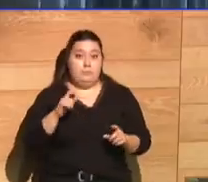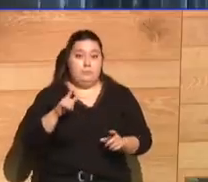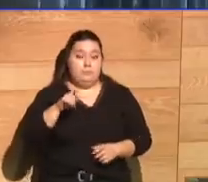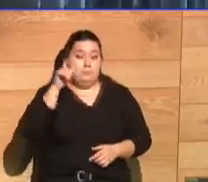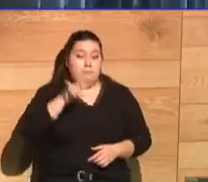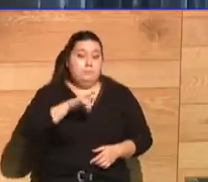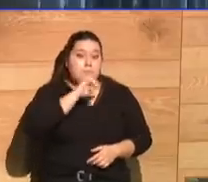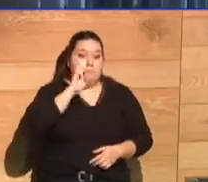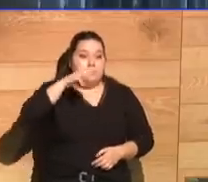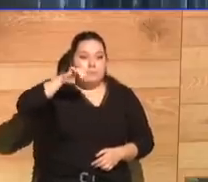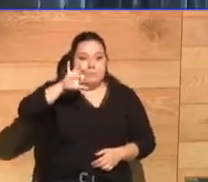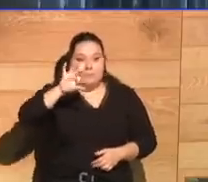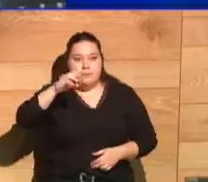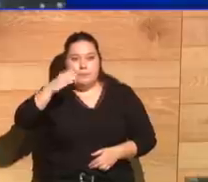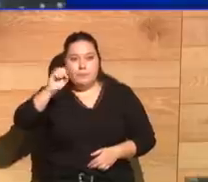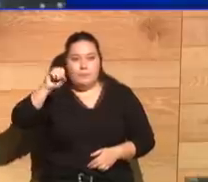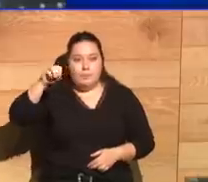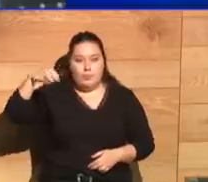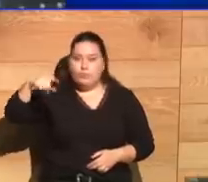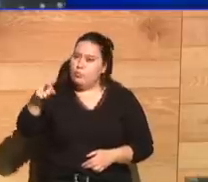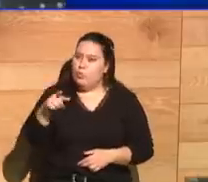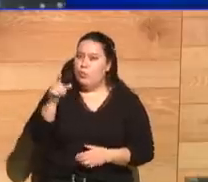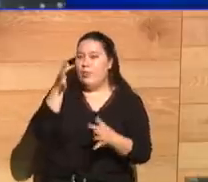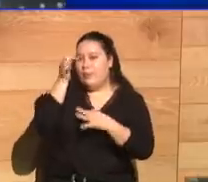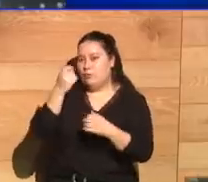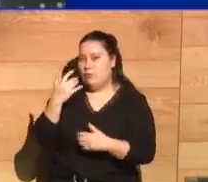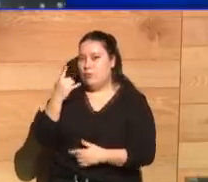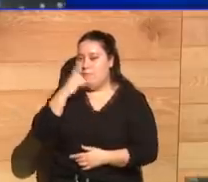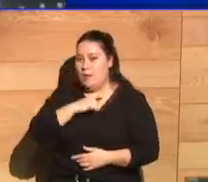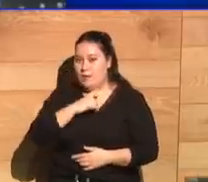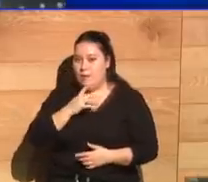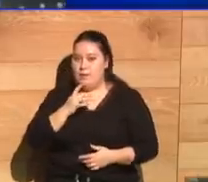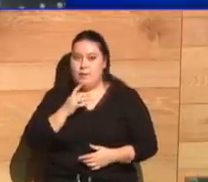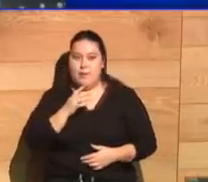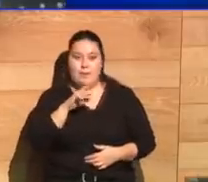Bond. Y, perdón, es que tenías un dato mal. ¿Cuál? El de Richard